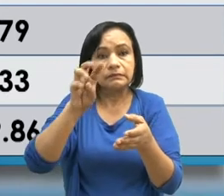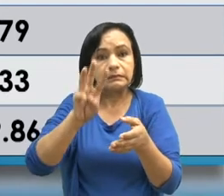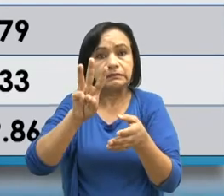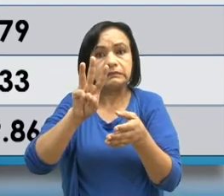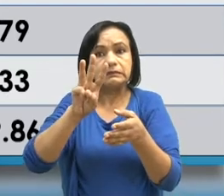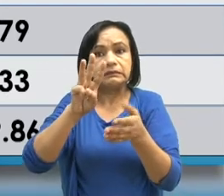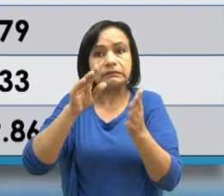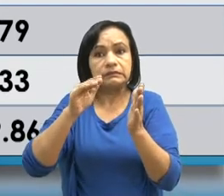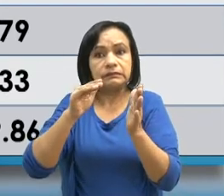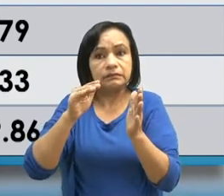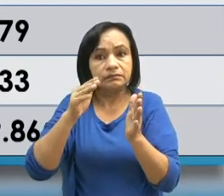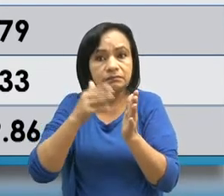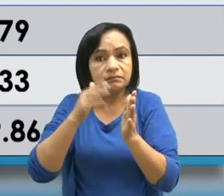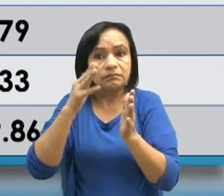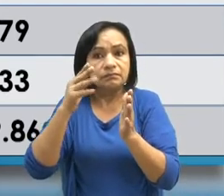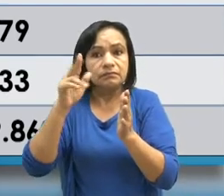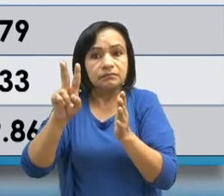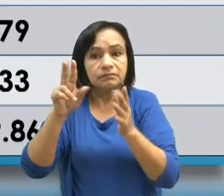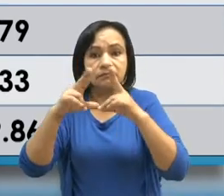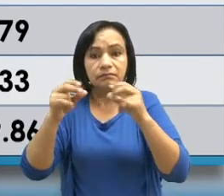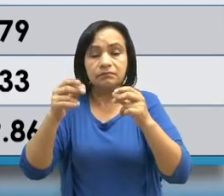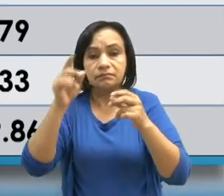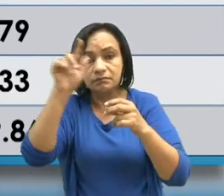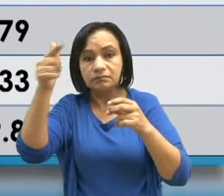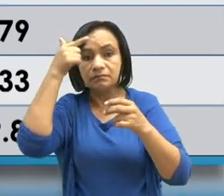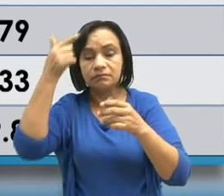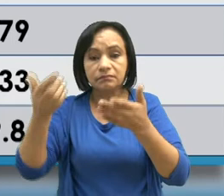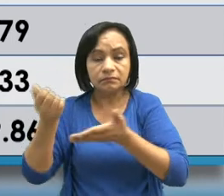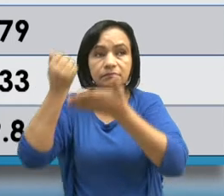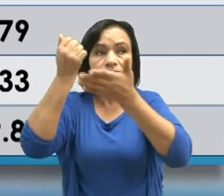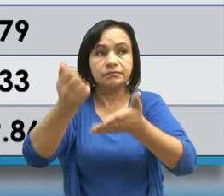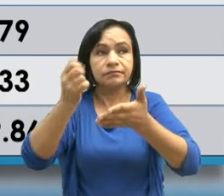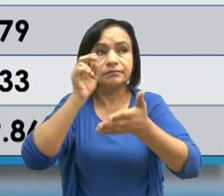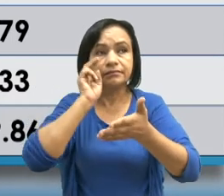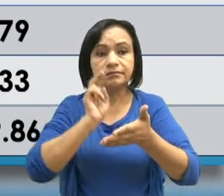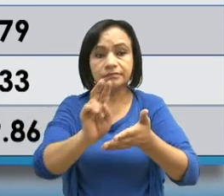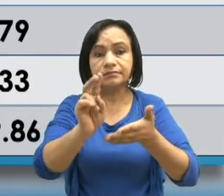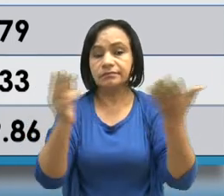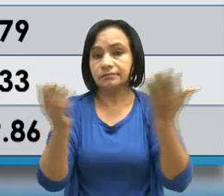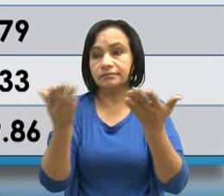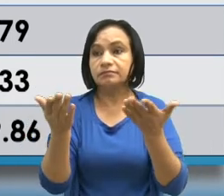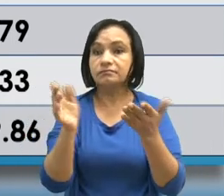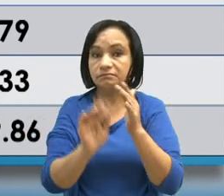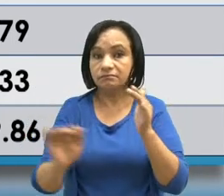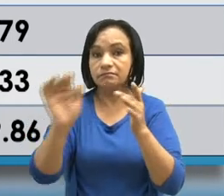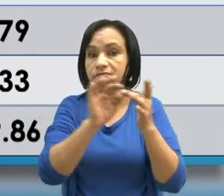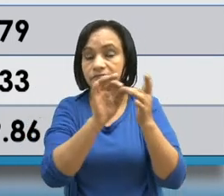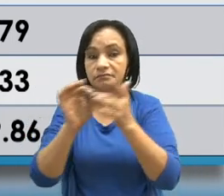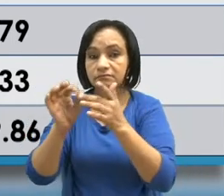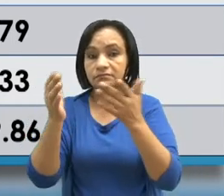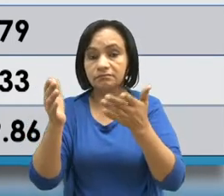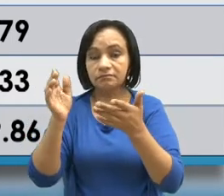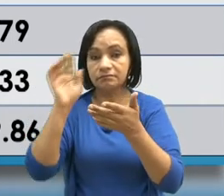¿verdad? Entonces ya el gobierno tiene que tener una contraparte y se ve, ¿no?, ya el peso, ¿no?, un peso muy importante en